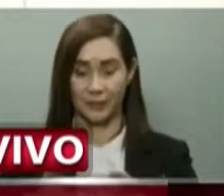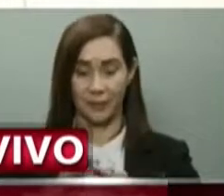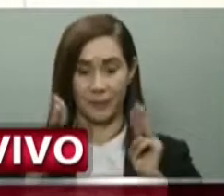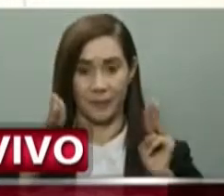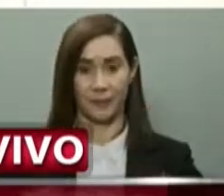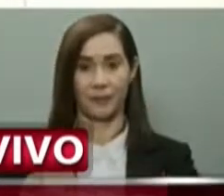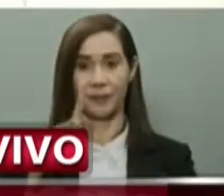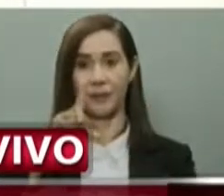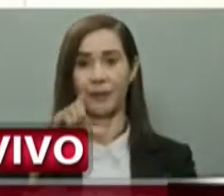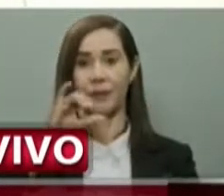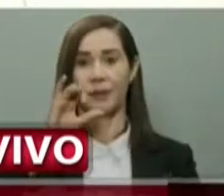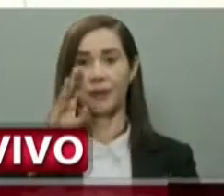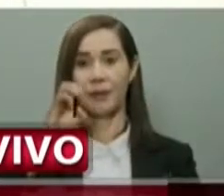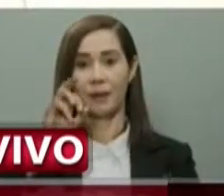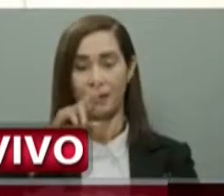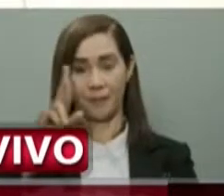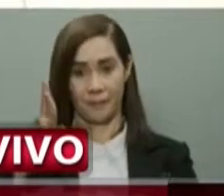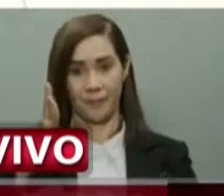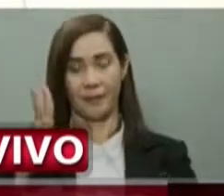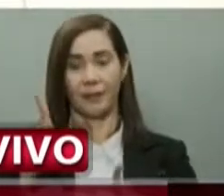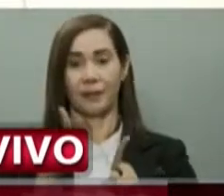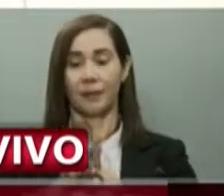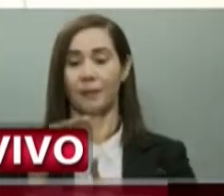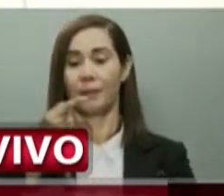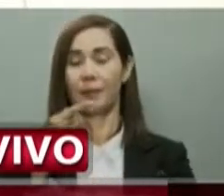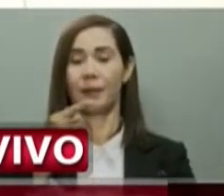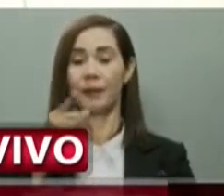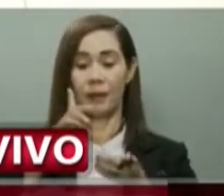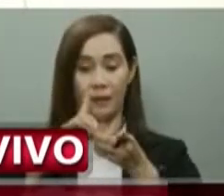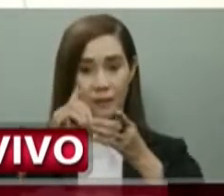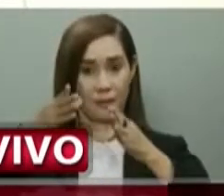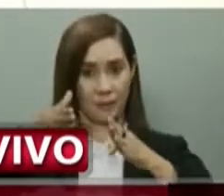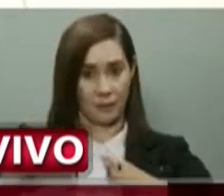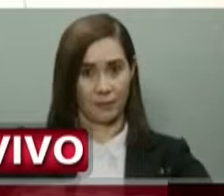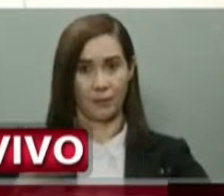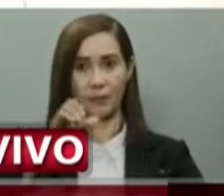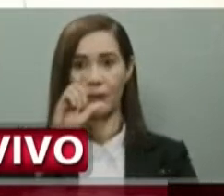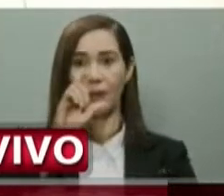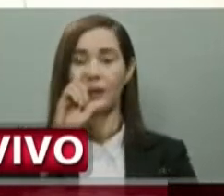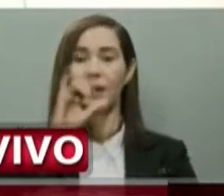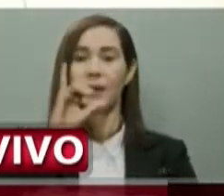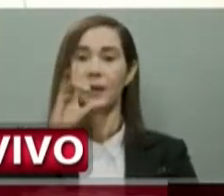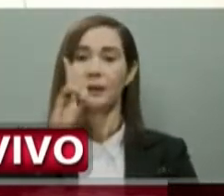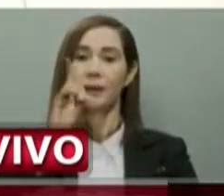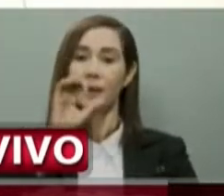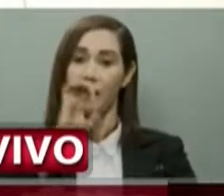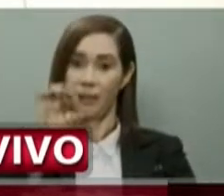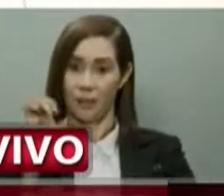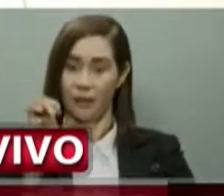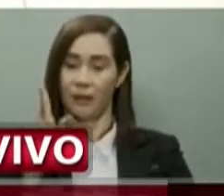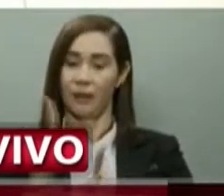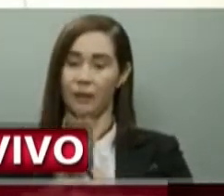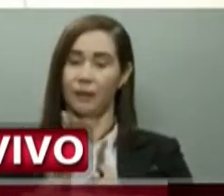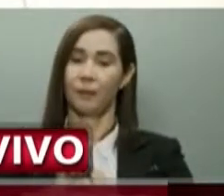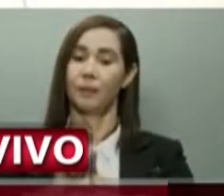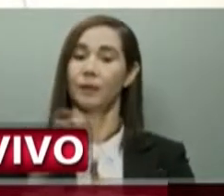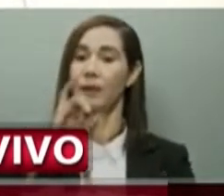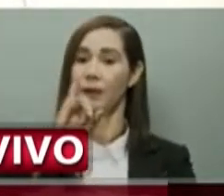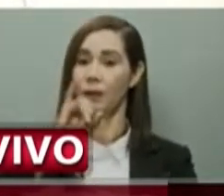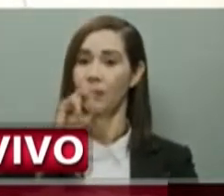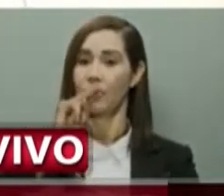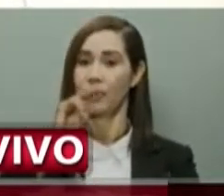ministro Limber Cruz, Guillermo García, director del IAD, Iván Hernández, Inéspre, Efraín